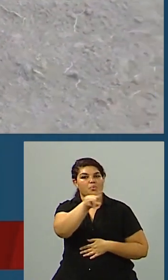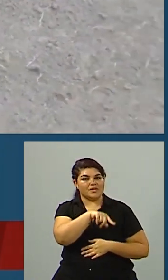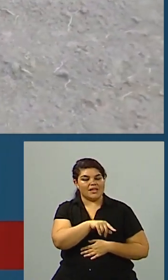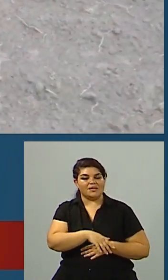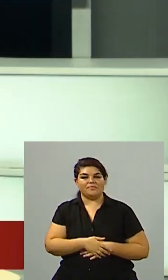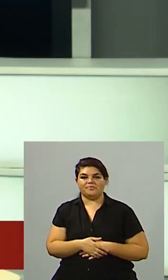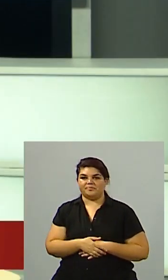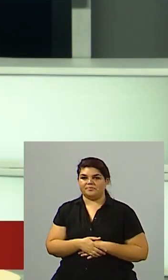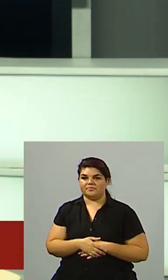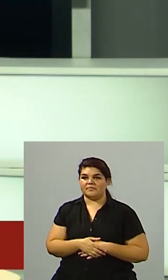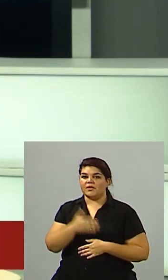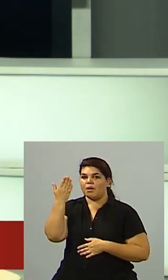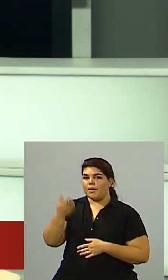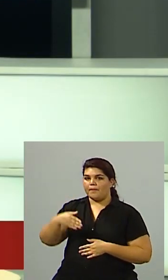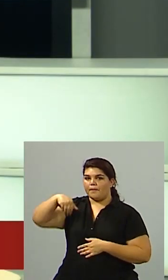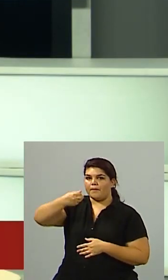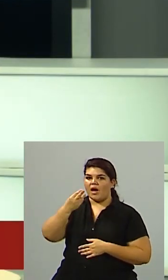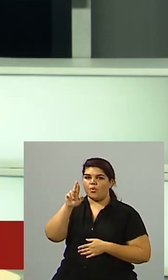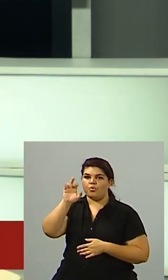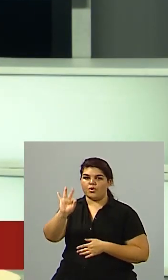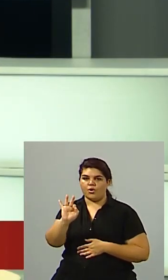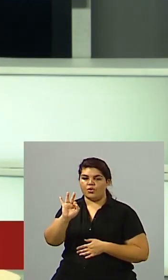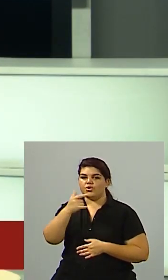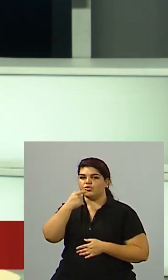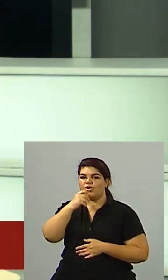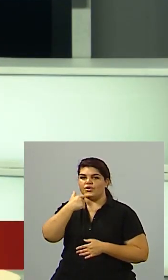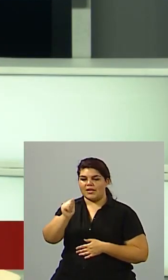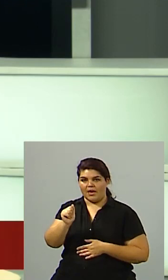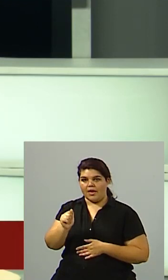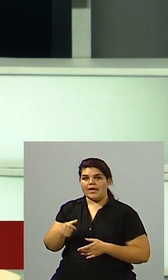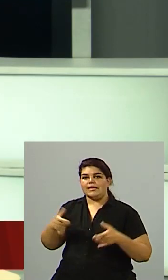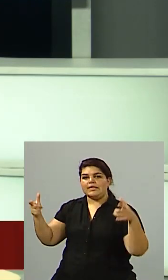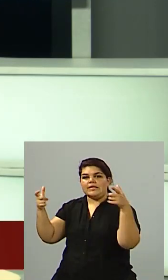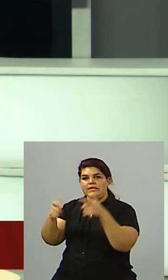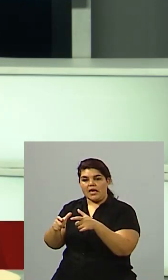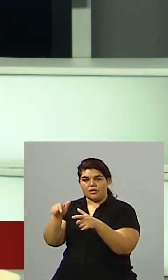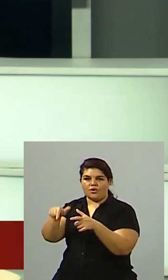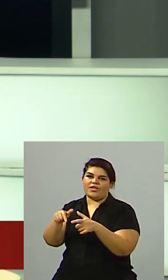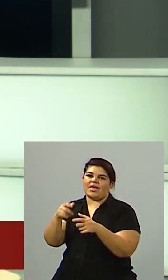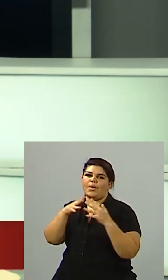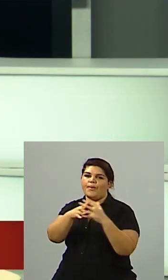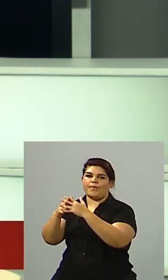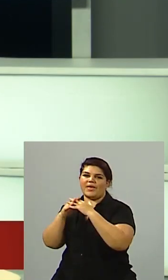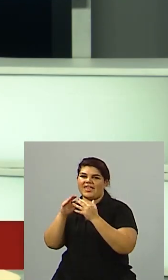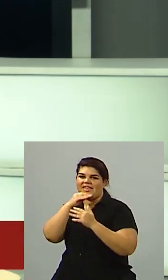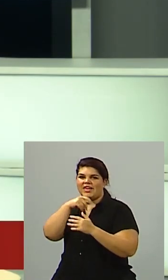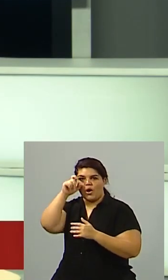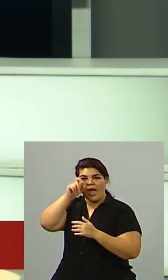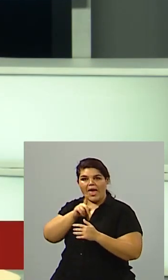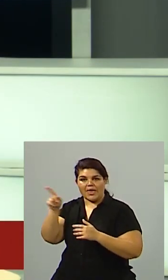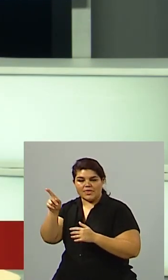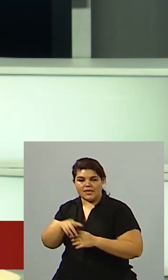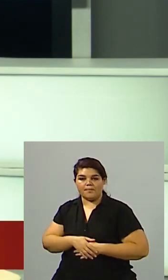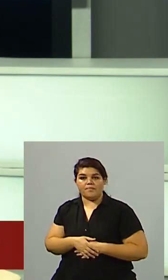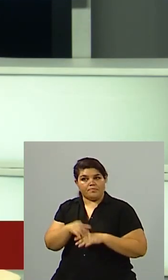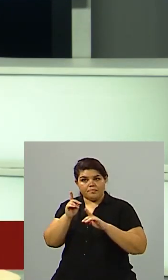luego. Mauro Sosa, del Centro de Viñateros y Bodegueros del Este, bueno, dándonos un panorama de cómo está la situación, sobre todo después de las heladas tardías. Parece un